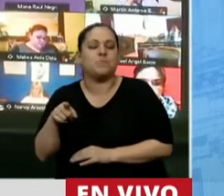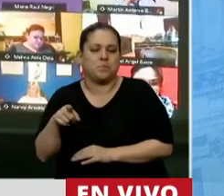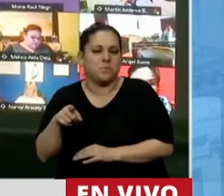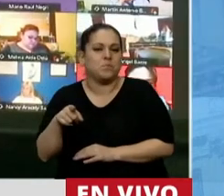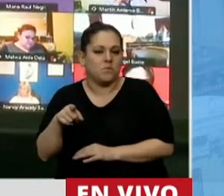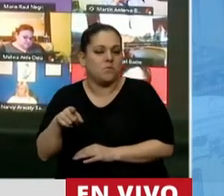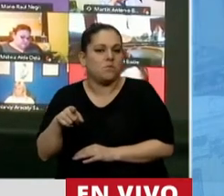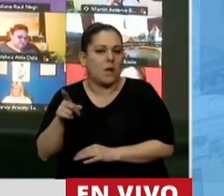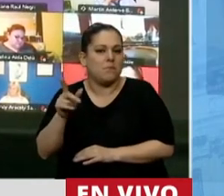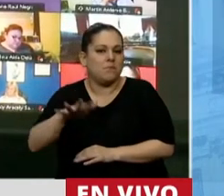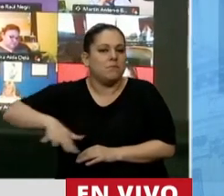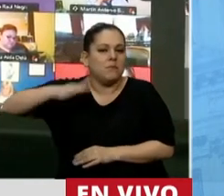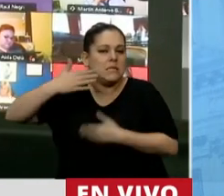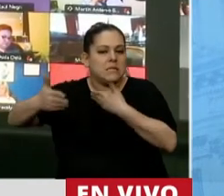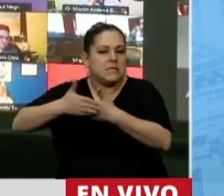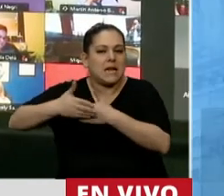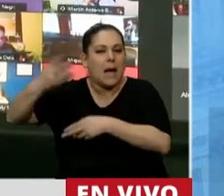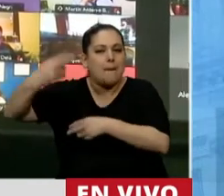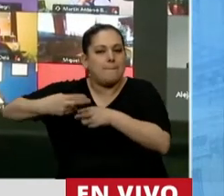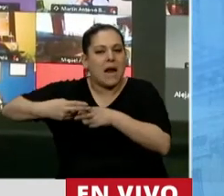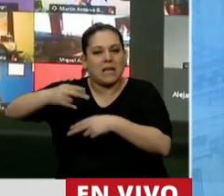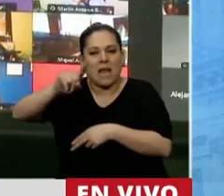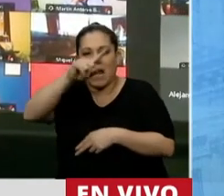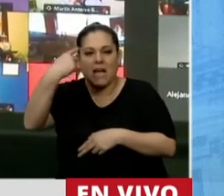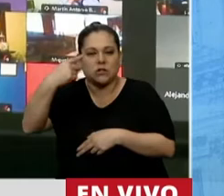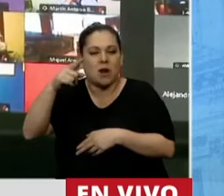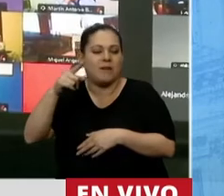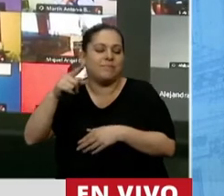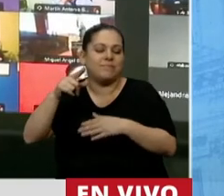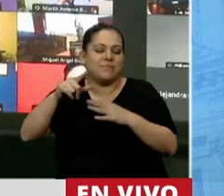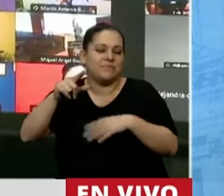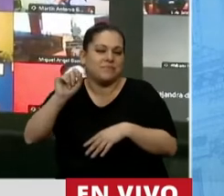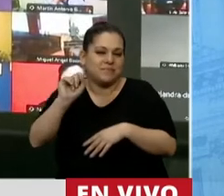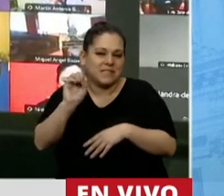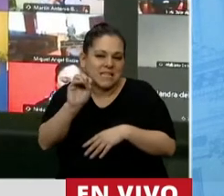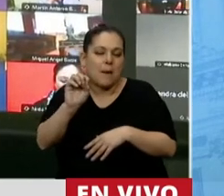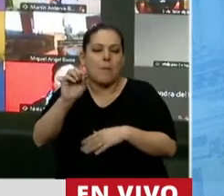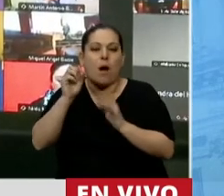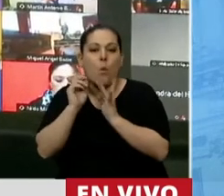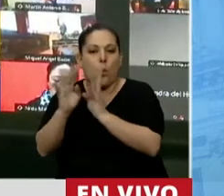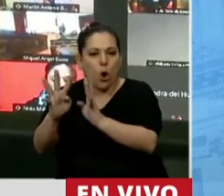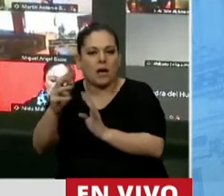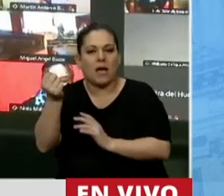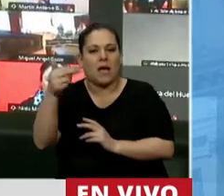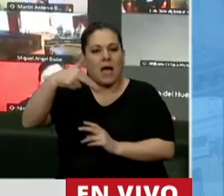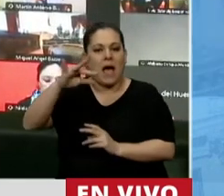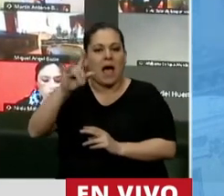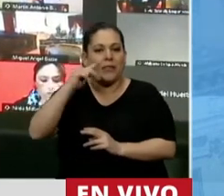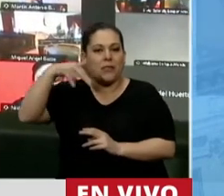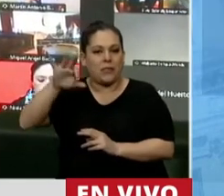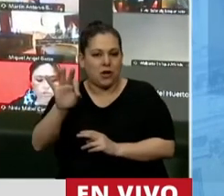a la vera de los parques nacionales, a la vera del bosque andino patagónico, a la vera de los alerces